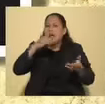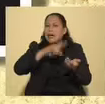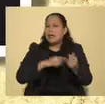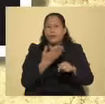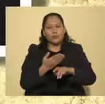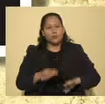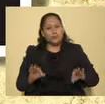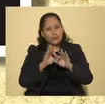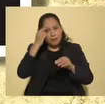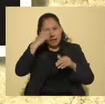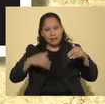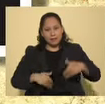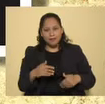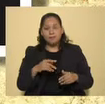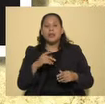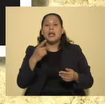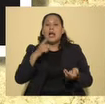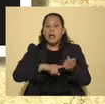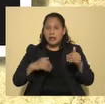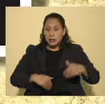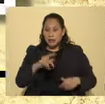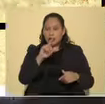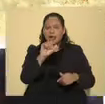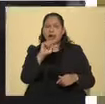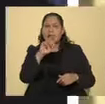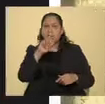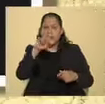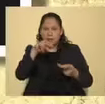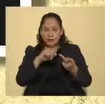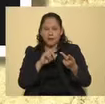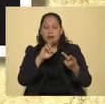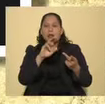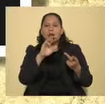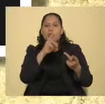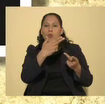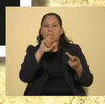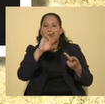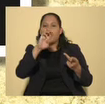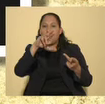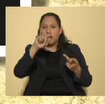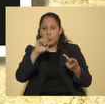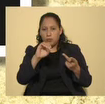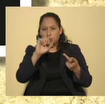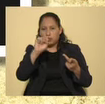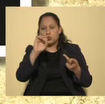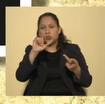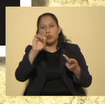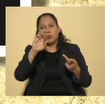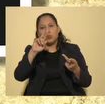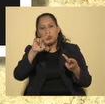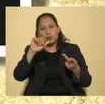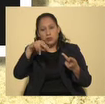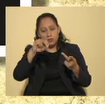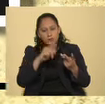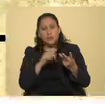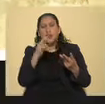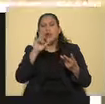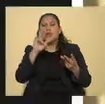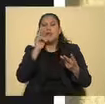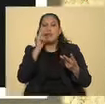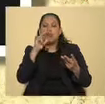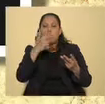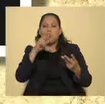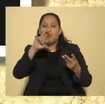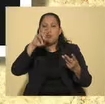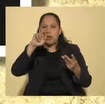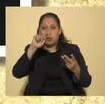el reparto están Arián Pellicer, Humberto Solórzano y Antonio Rojas, y también una